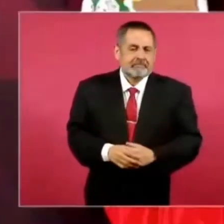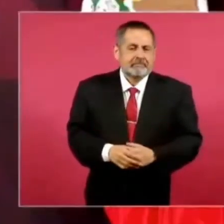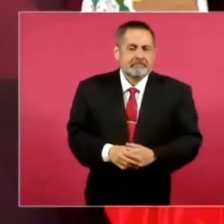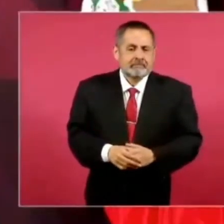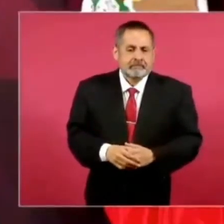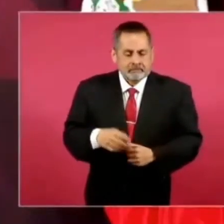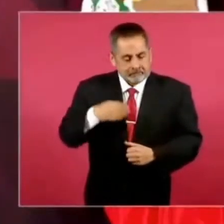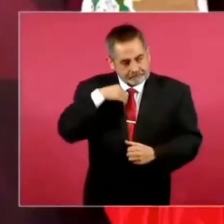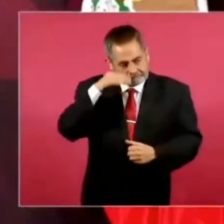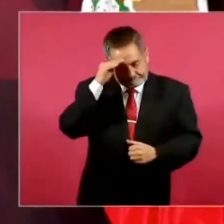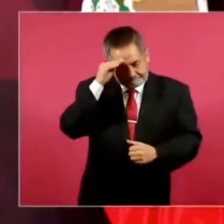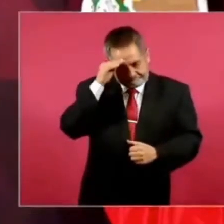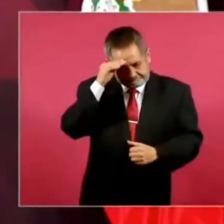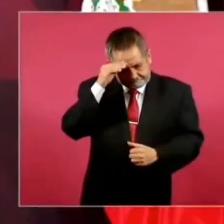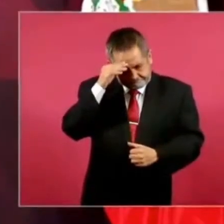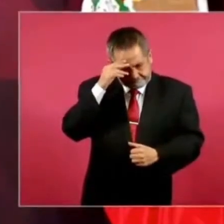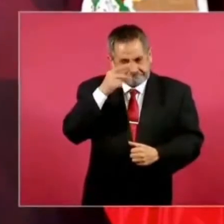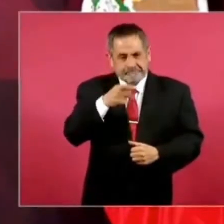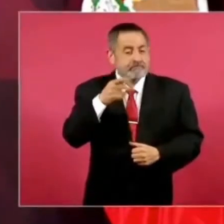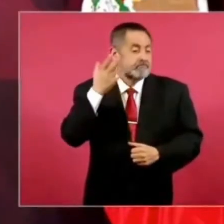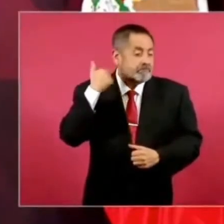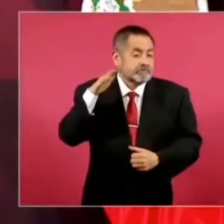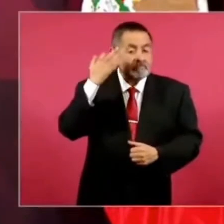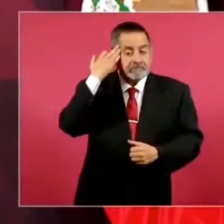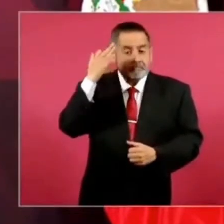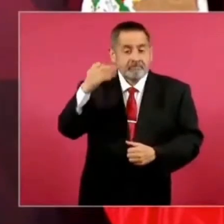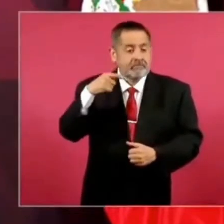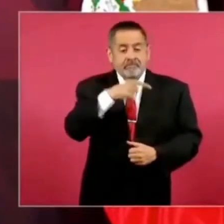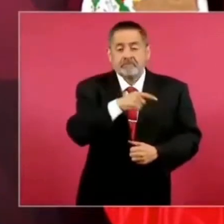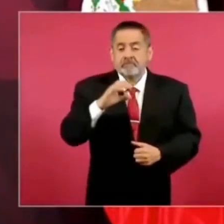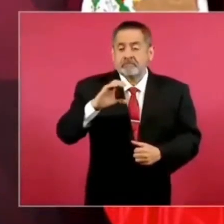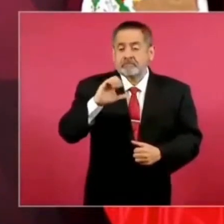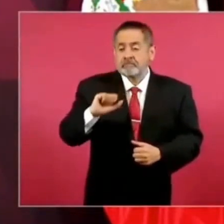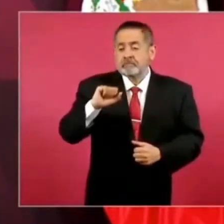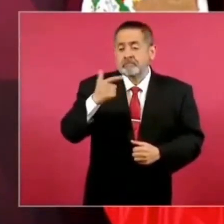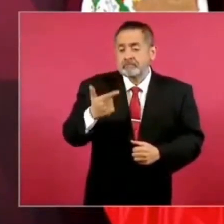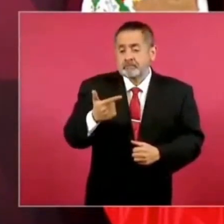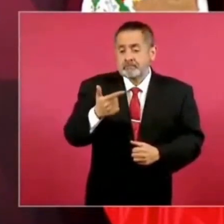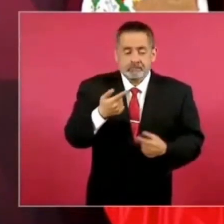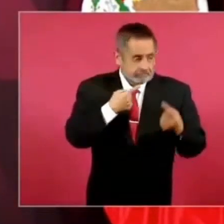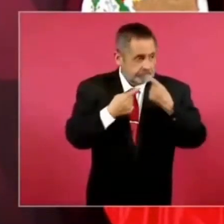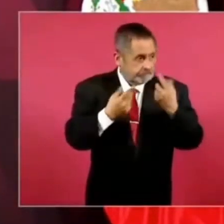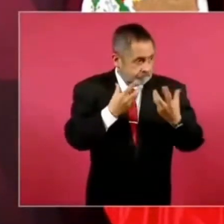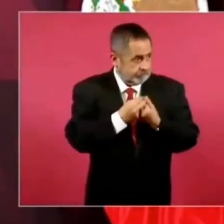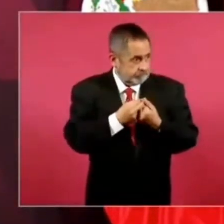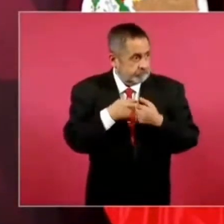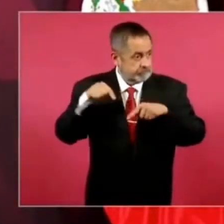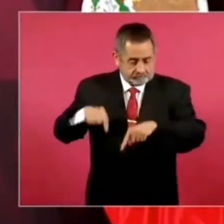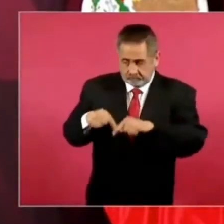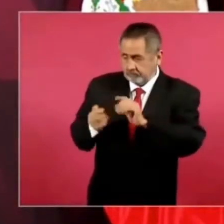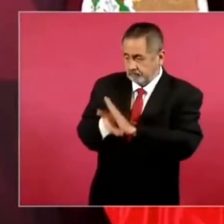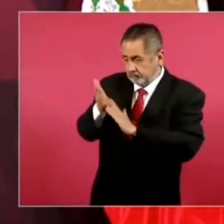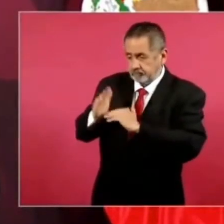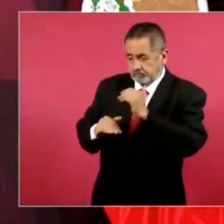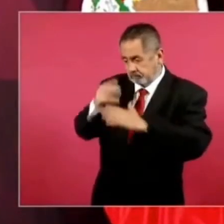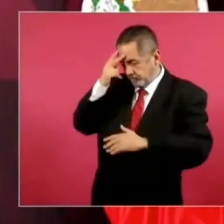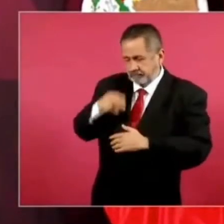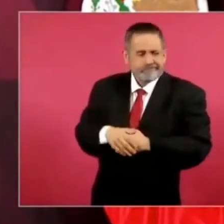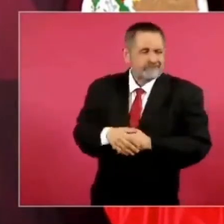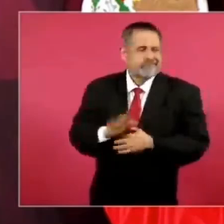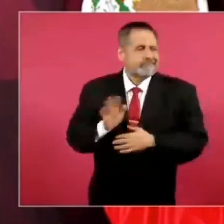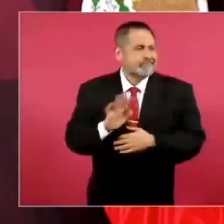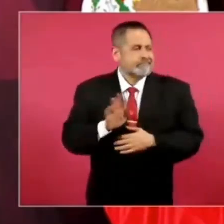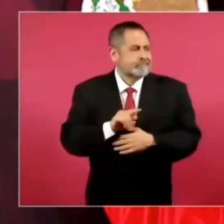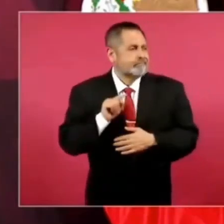Este fue un acuerdo que se hizo en la época de Salinas. En vez de construir aquí una refinería,